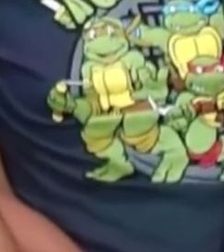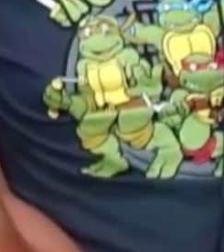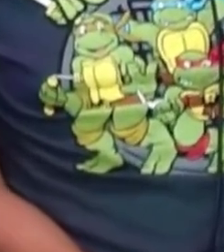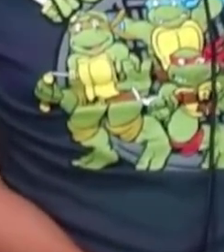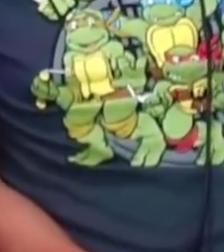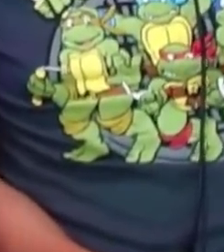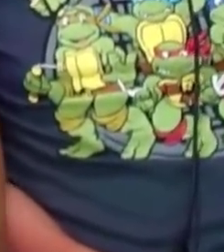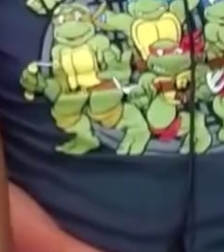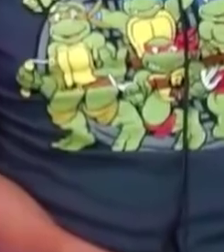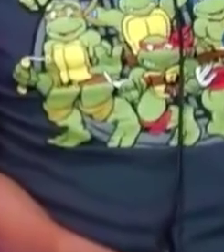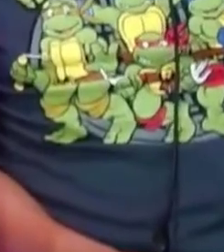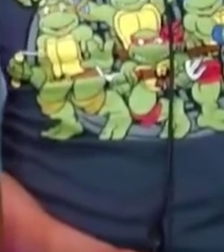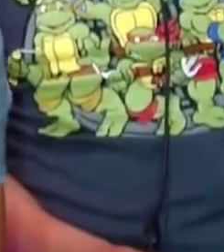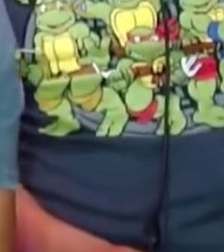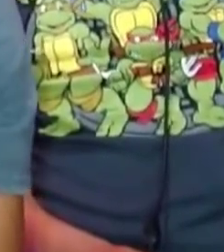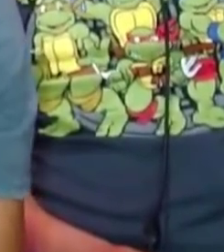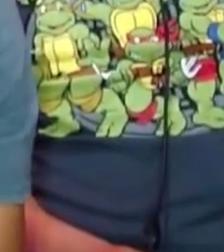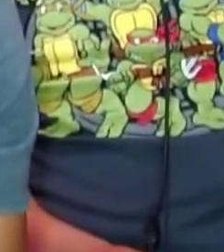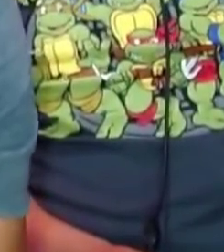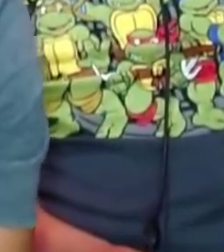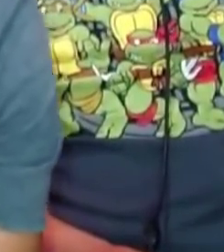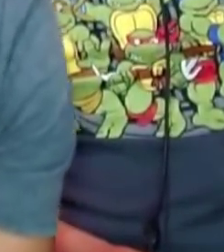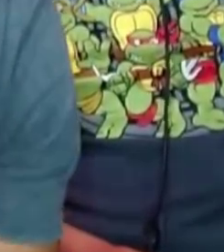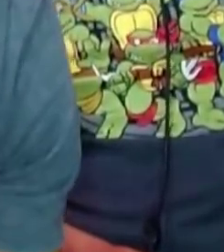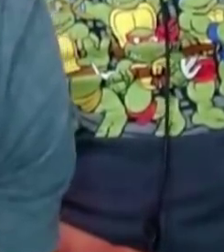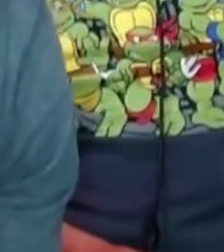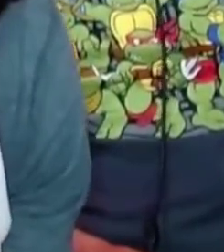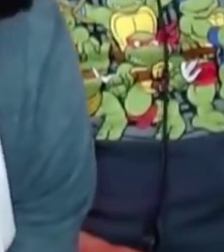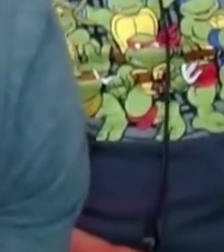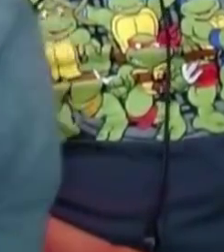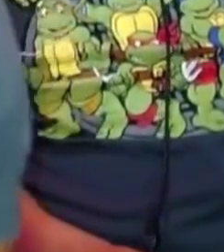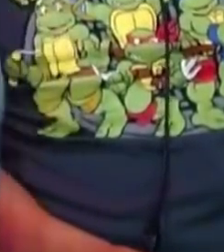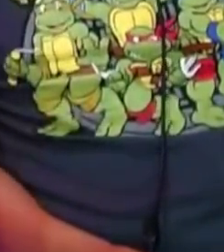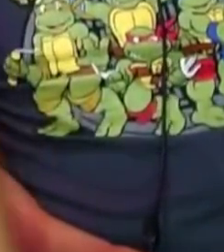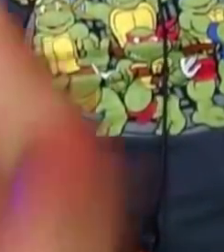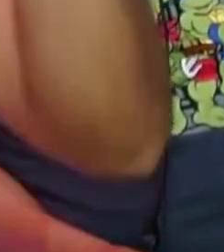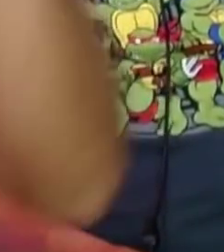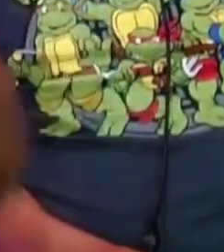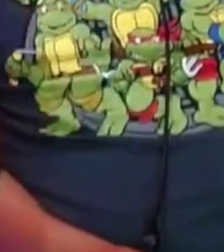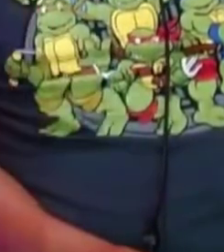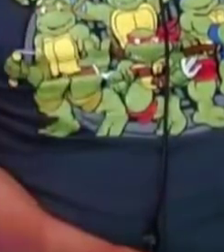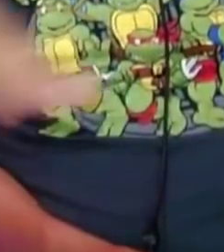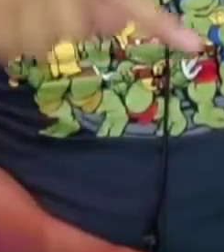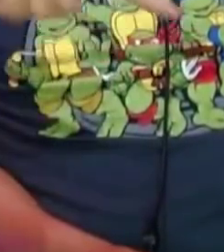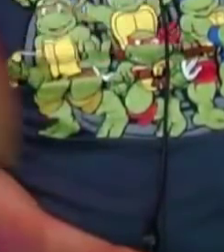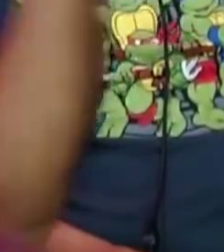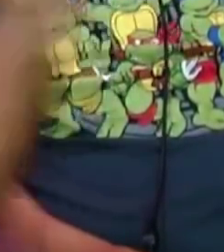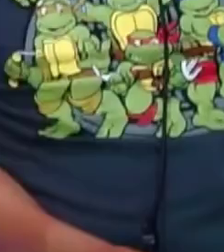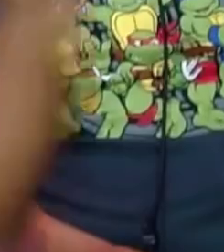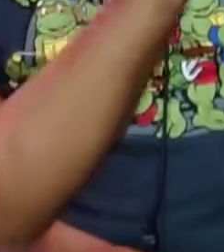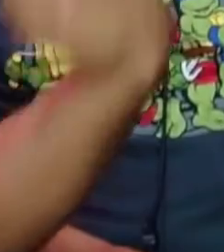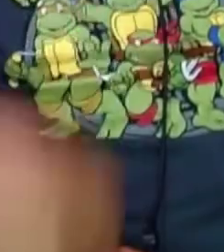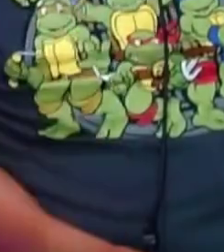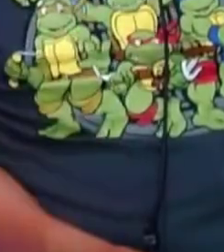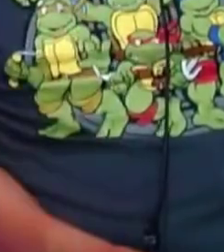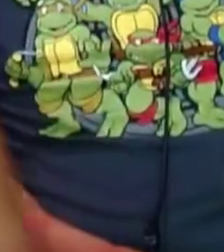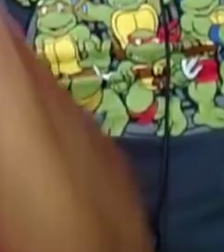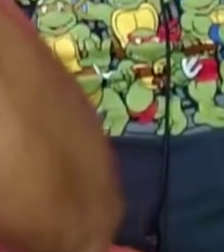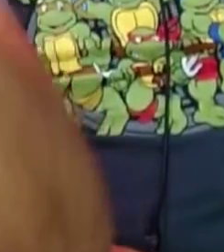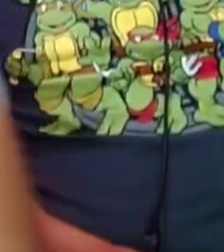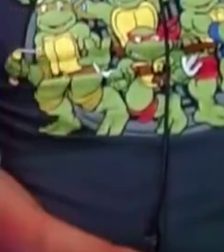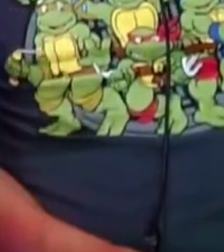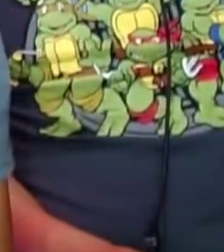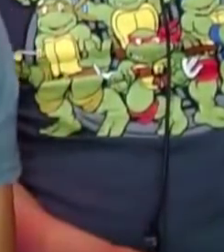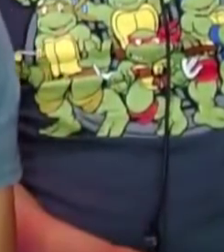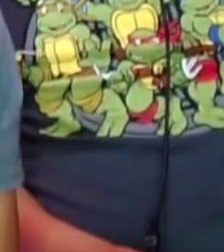gracias por todo. Si te gustó, ya sabes qué tienes que hacer. Dale like, suscríbete, comparte esto. Y si quieres que alguna vez los machitos, nosotros,